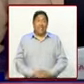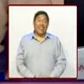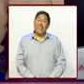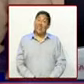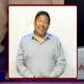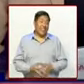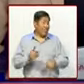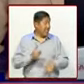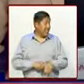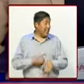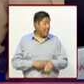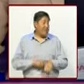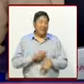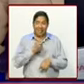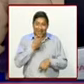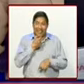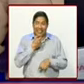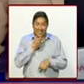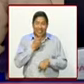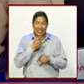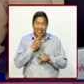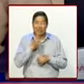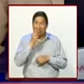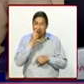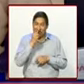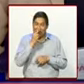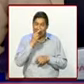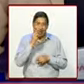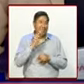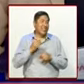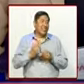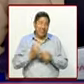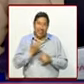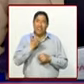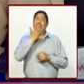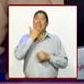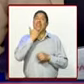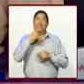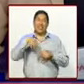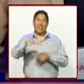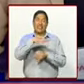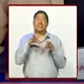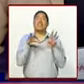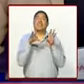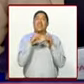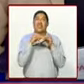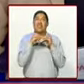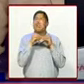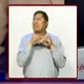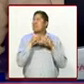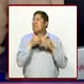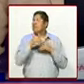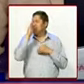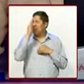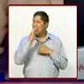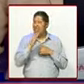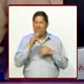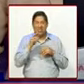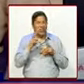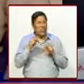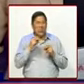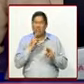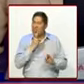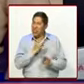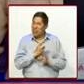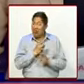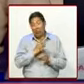Nuestros momentos de al día para mostrarle esos detalles que ocurren en esta sesión que por más ha sido irregular en